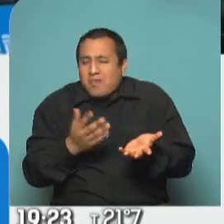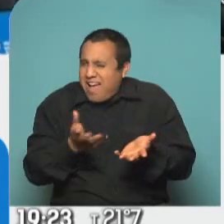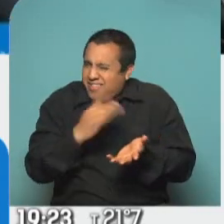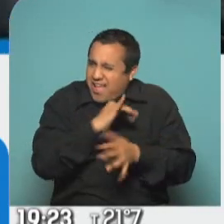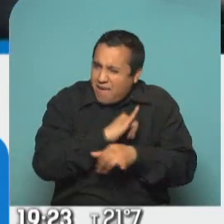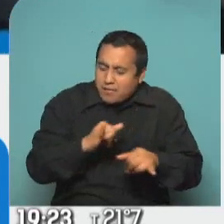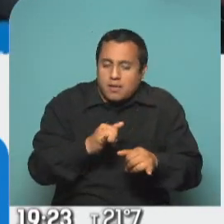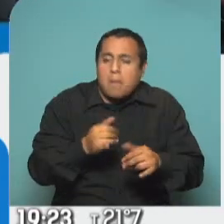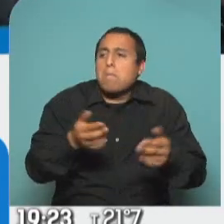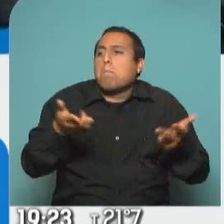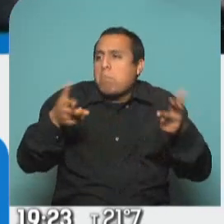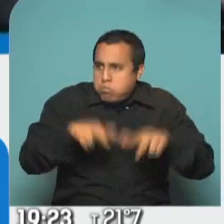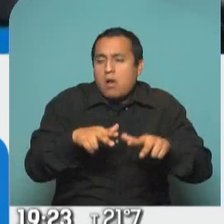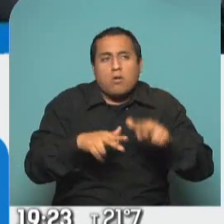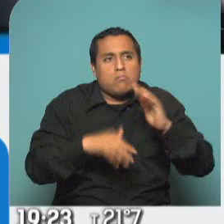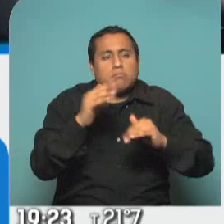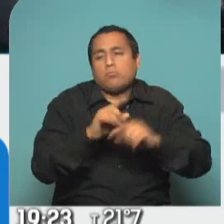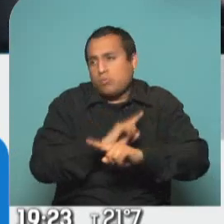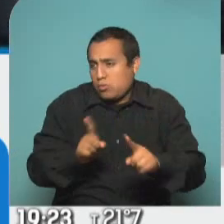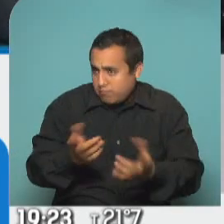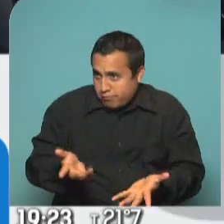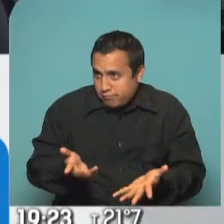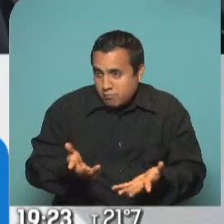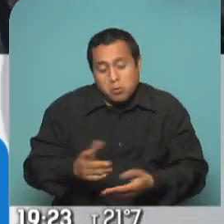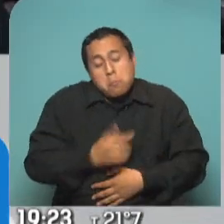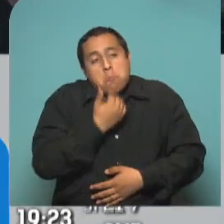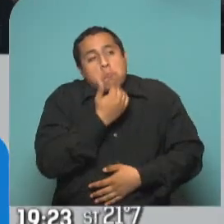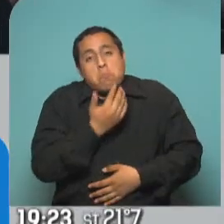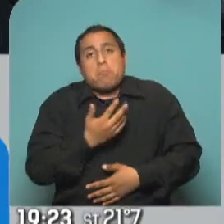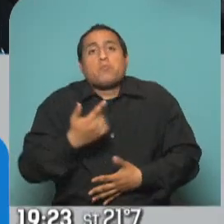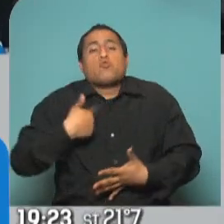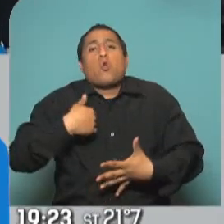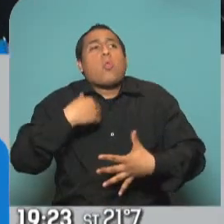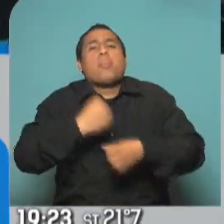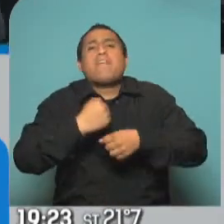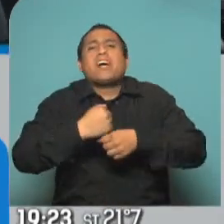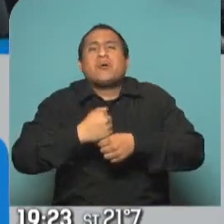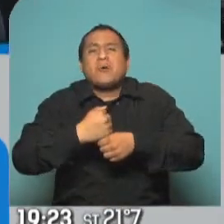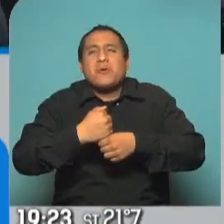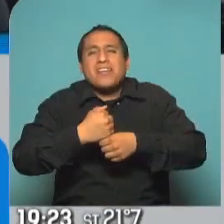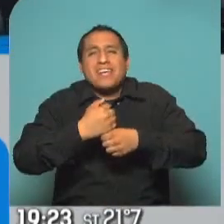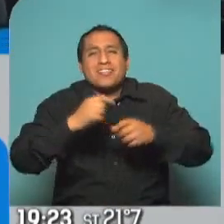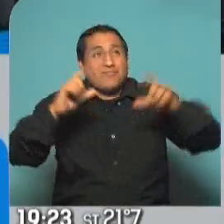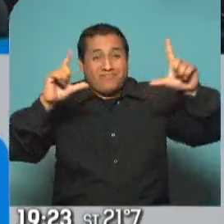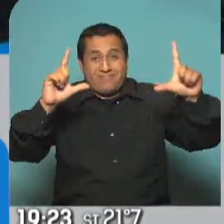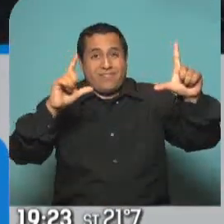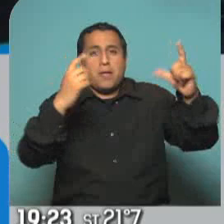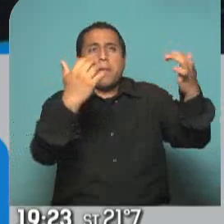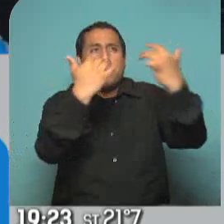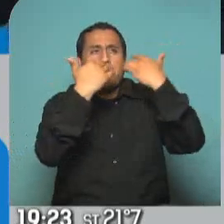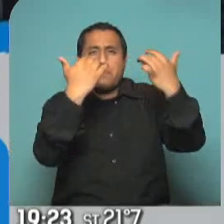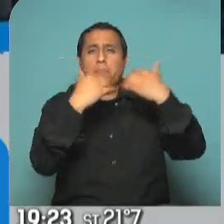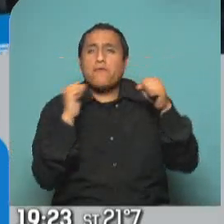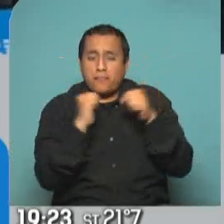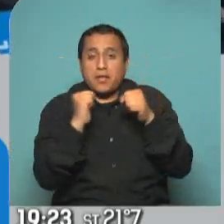sabés? No. ¿Vos a dónde trabajás? Yo estoy en la parte de aire acondicionado. ¿Estabas ahí en el momento de que se cae el andamio?